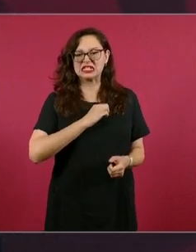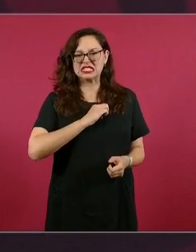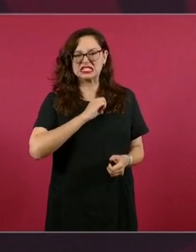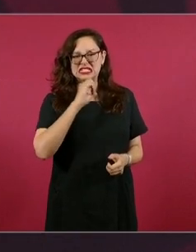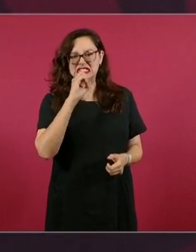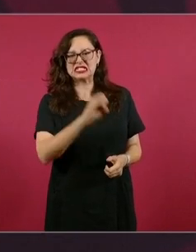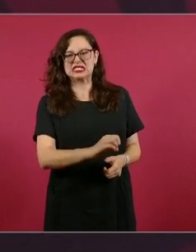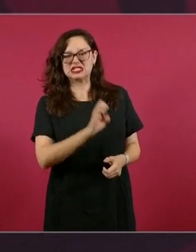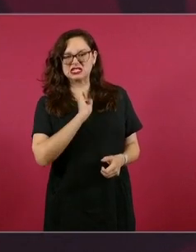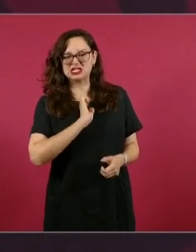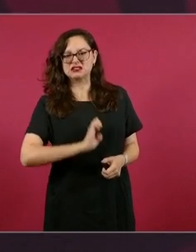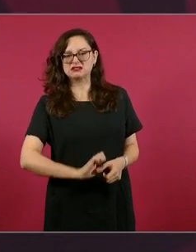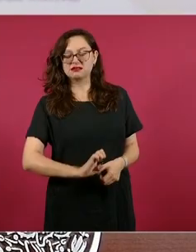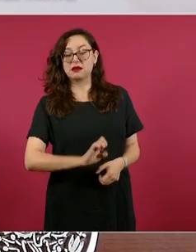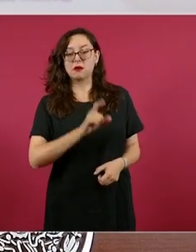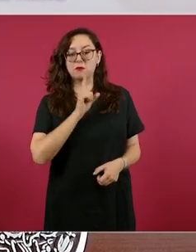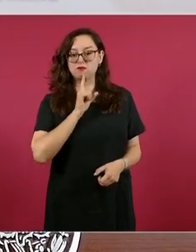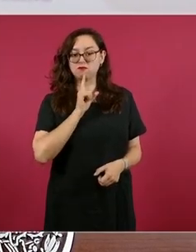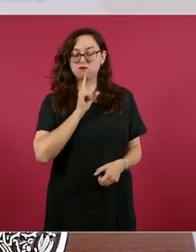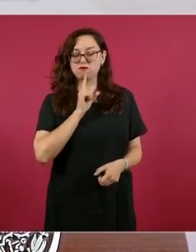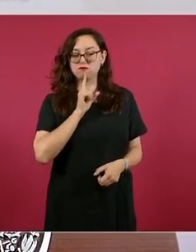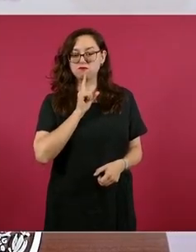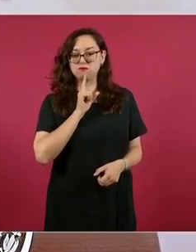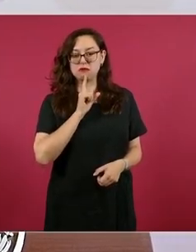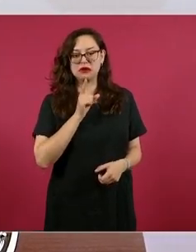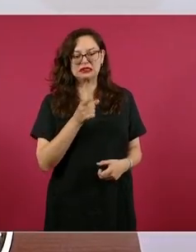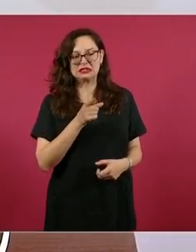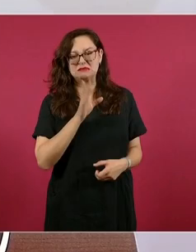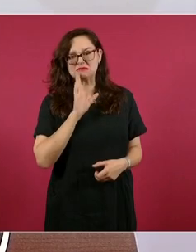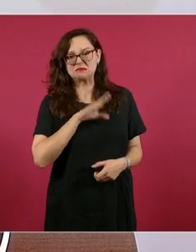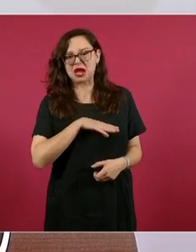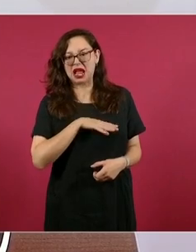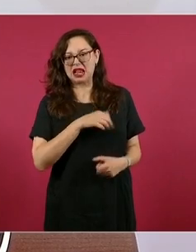odiarlos ni verlos mal,